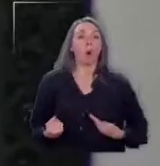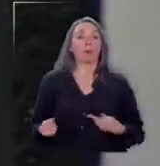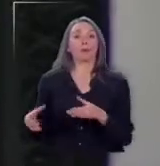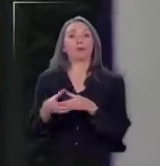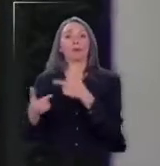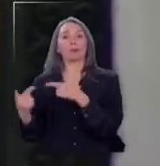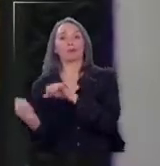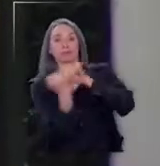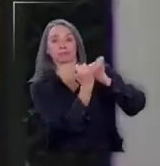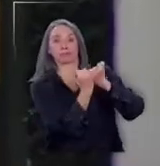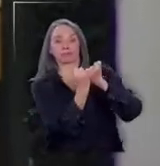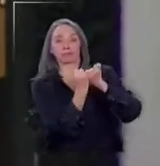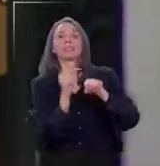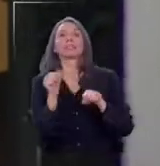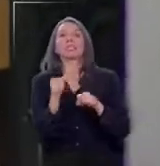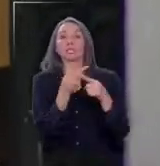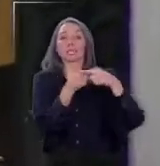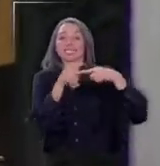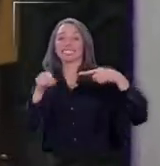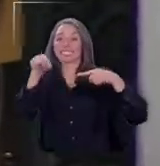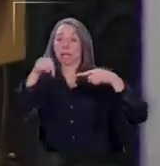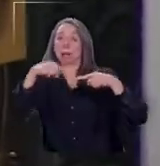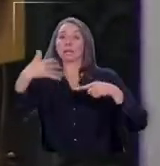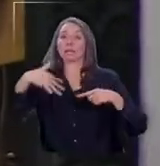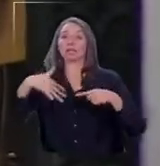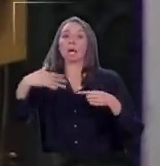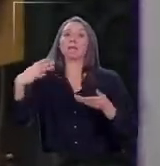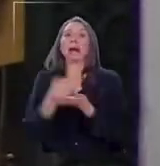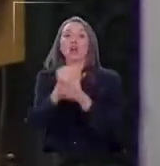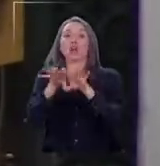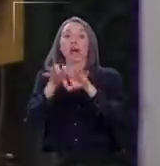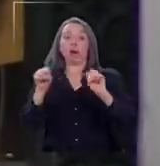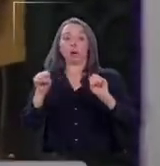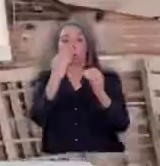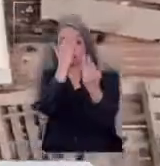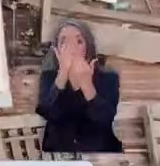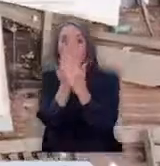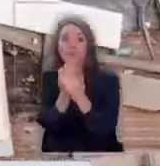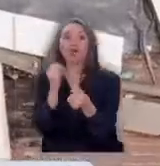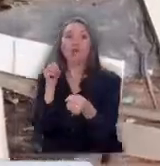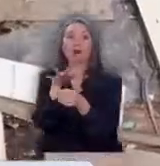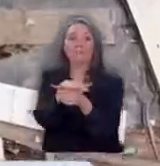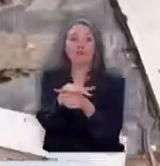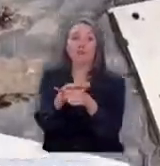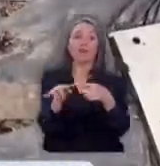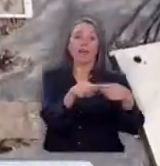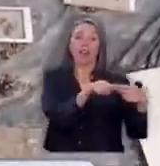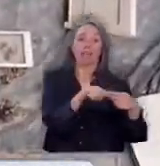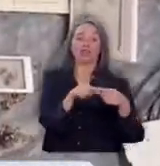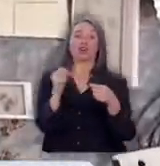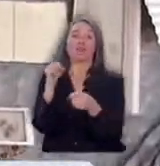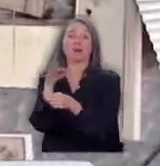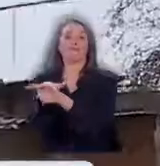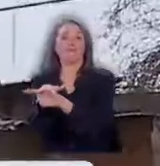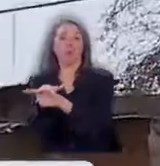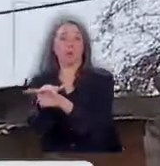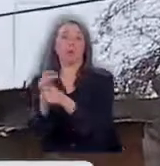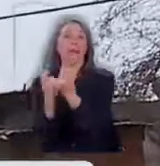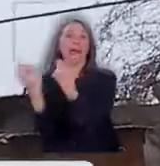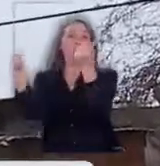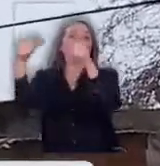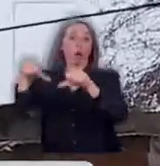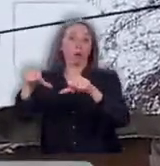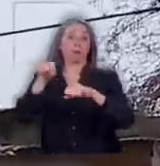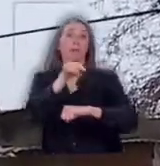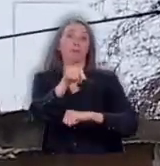oposición todo esto en una semana clave para un acuerdo que permita enfrentar los efectos sociales y económicos provocados